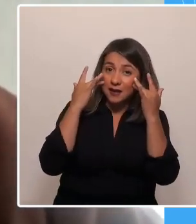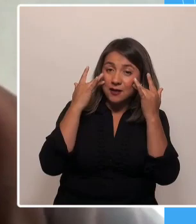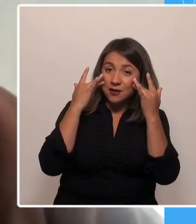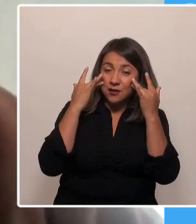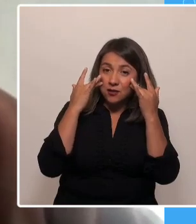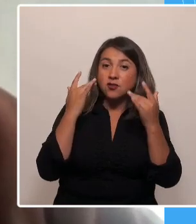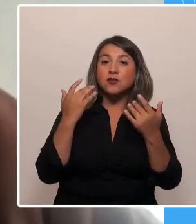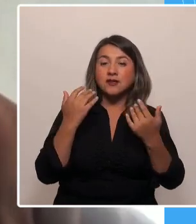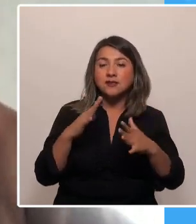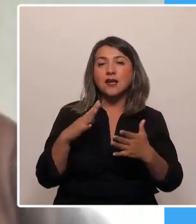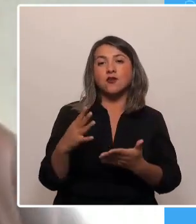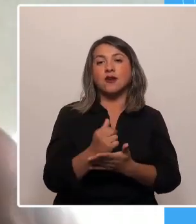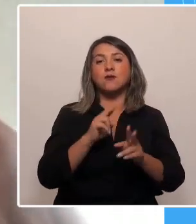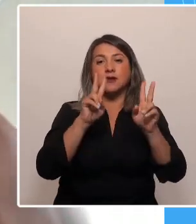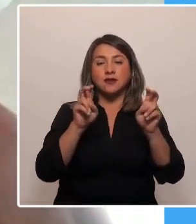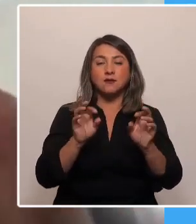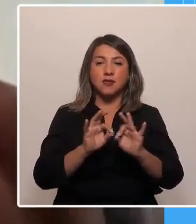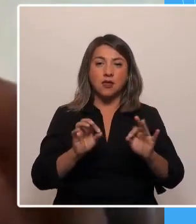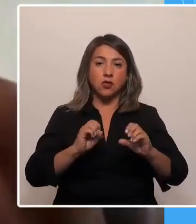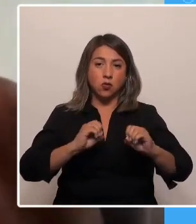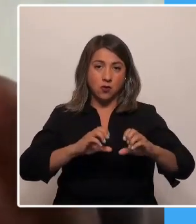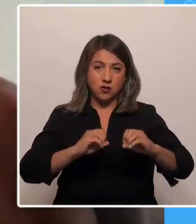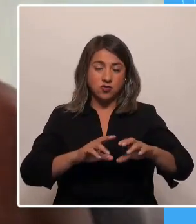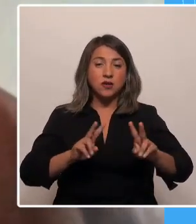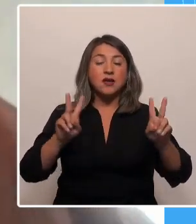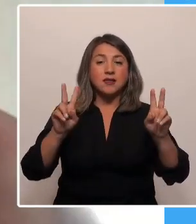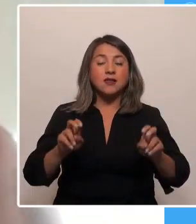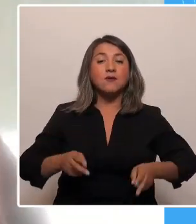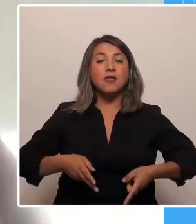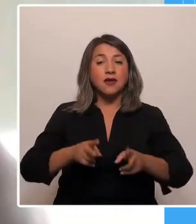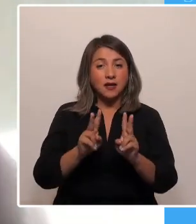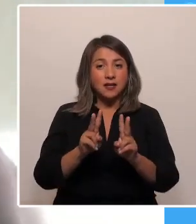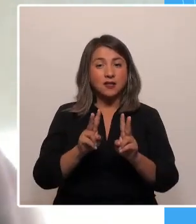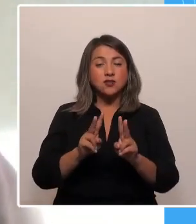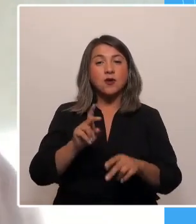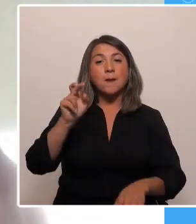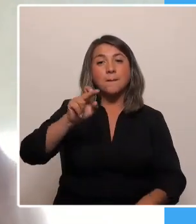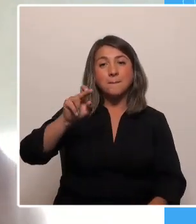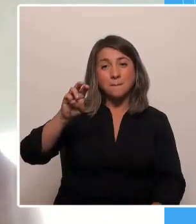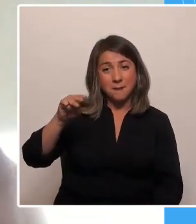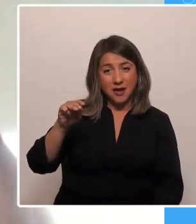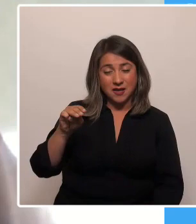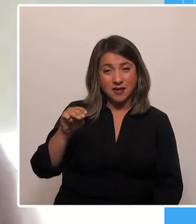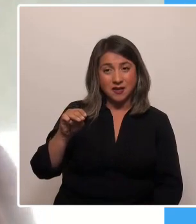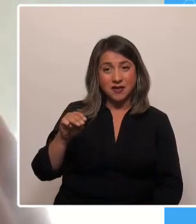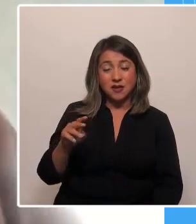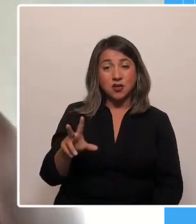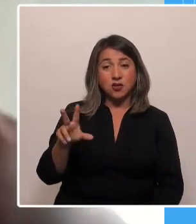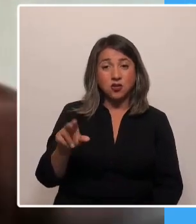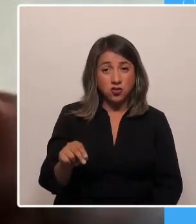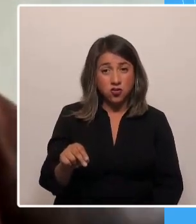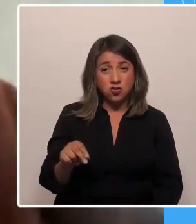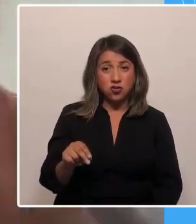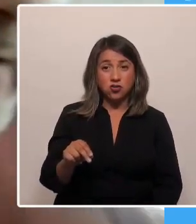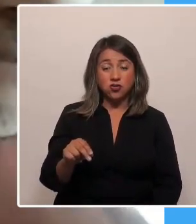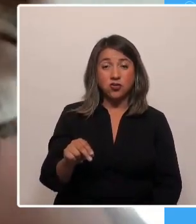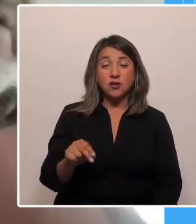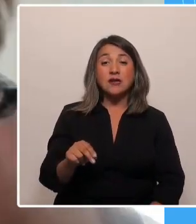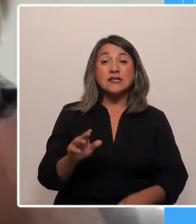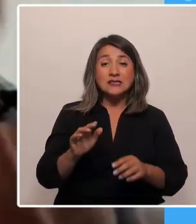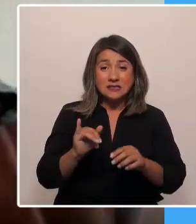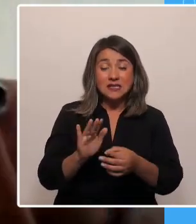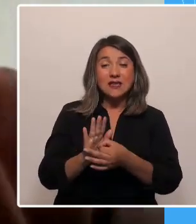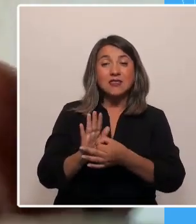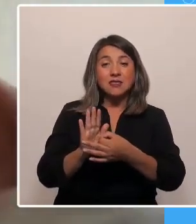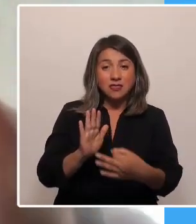lo que hemos llegado en temas de educación. Y respecto del derecho preferente de las padres, que se niega, que está establecido, sí, señores, está